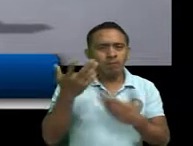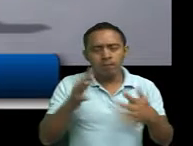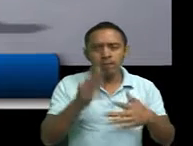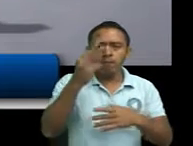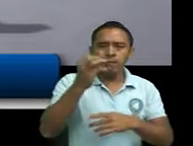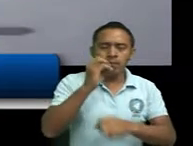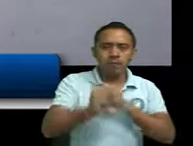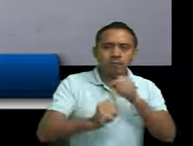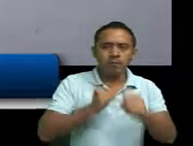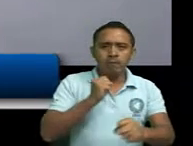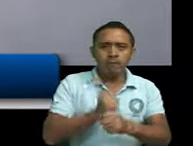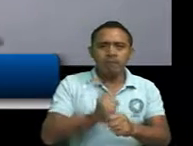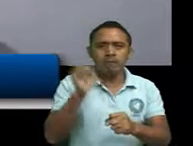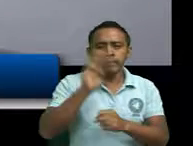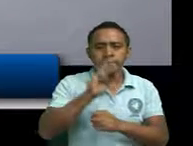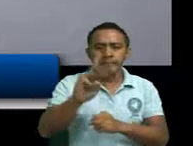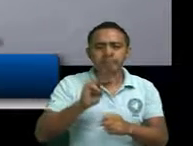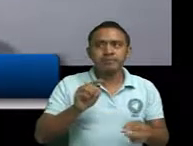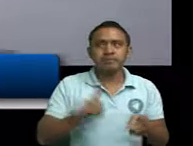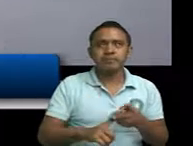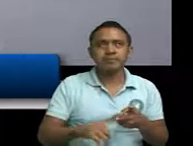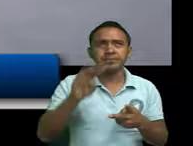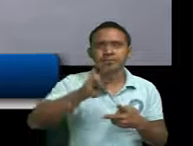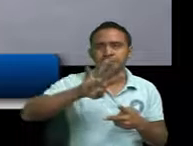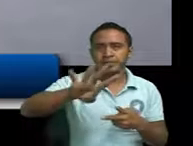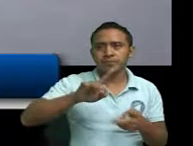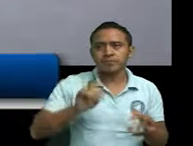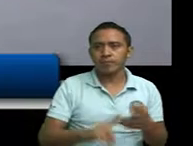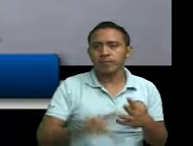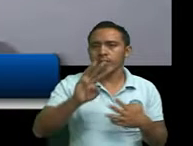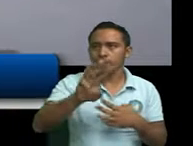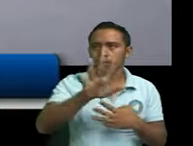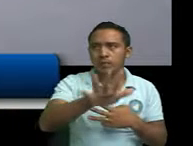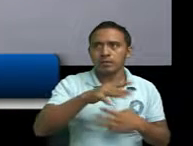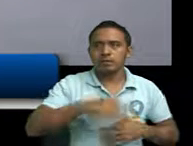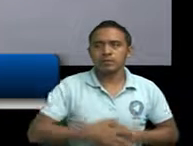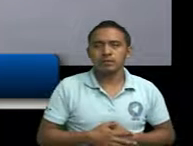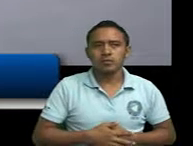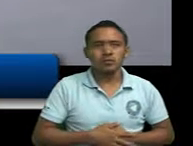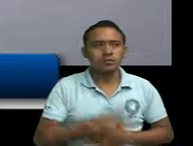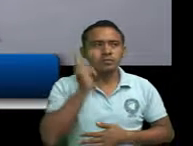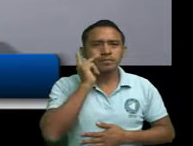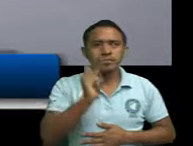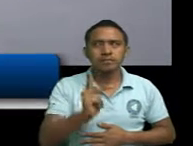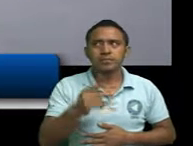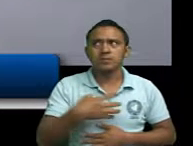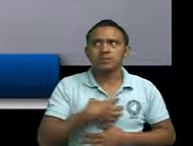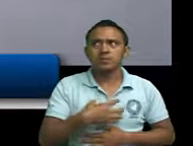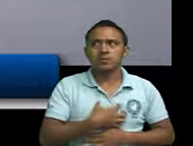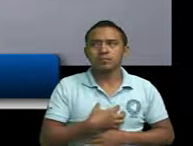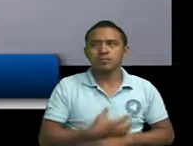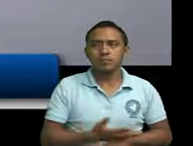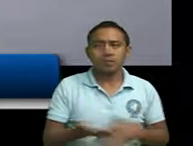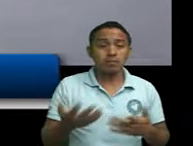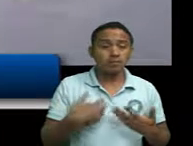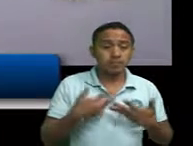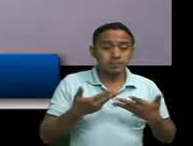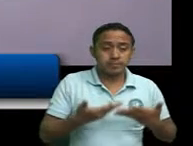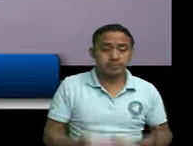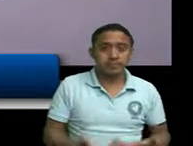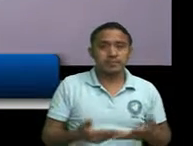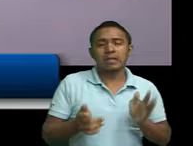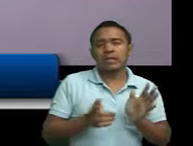30, los 33, los 34, los 35, nota una diferencia en su peso. Es decir,